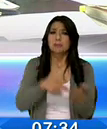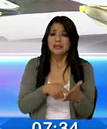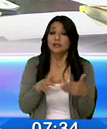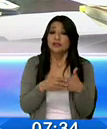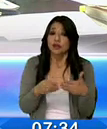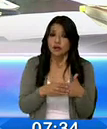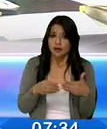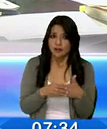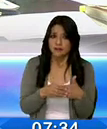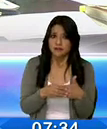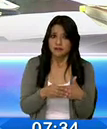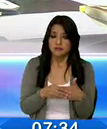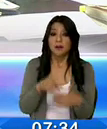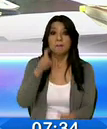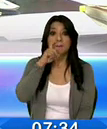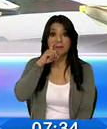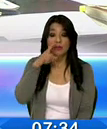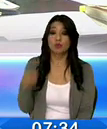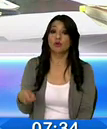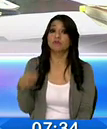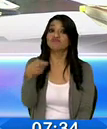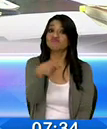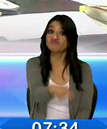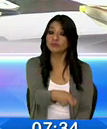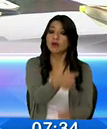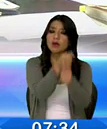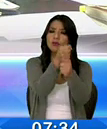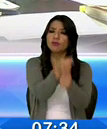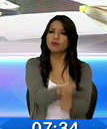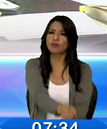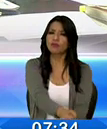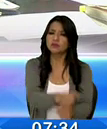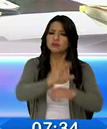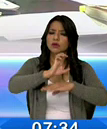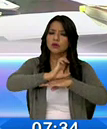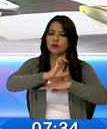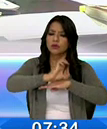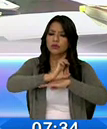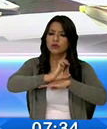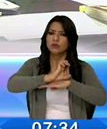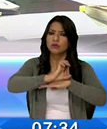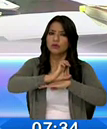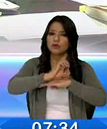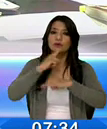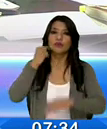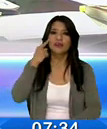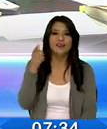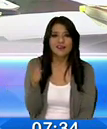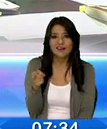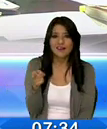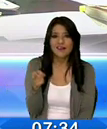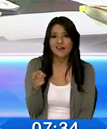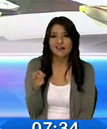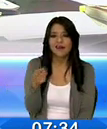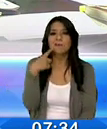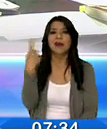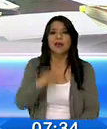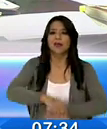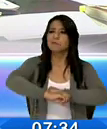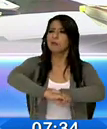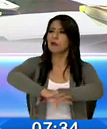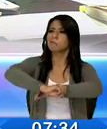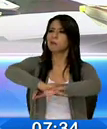dólares que entregó Maduro a una fundación ecuatoriana de Correa para hacer